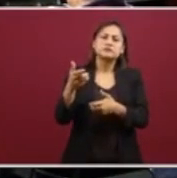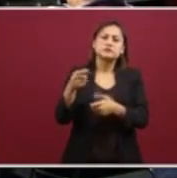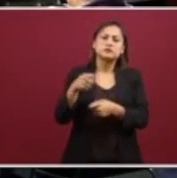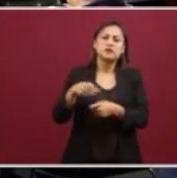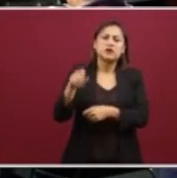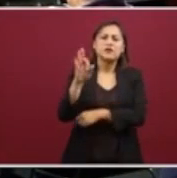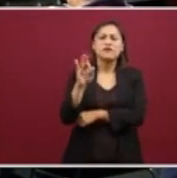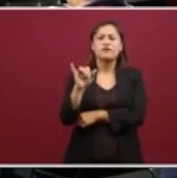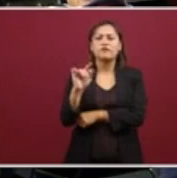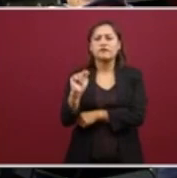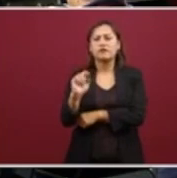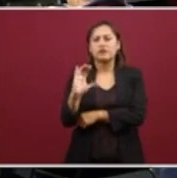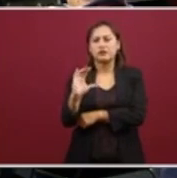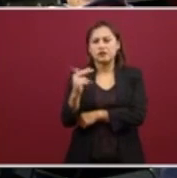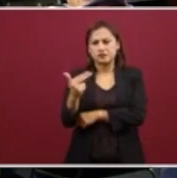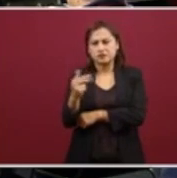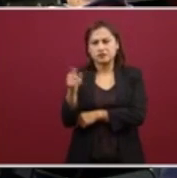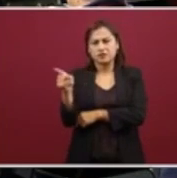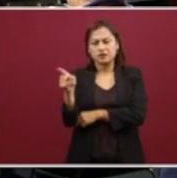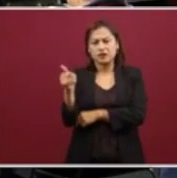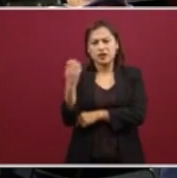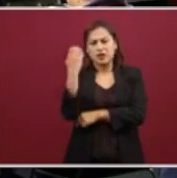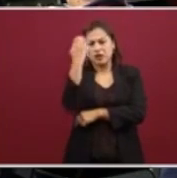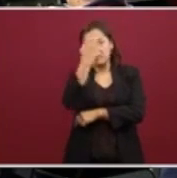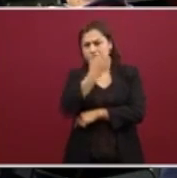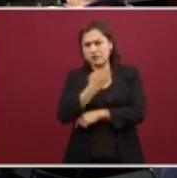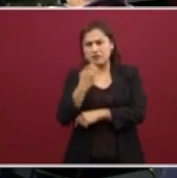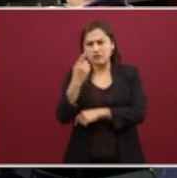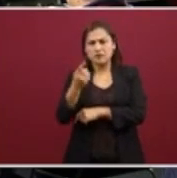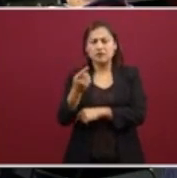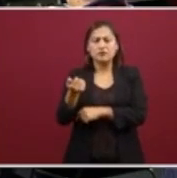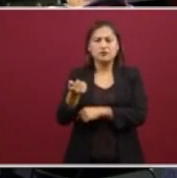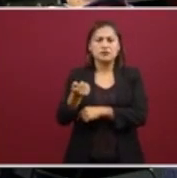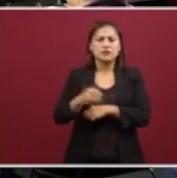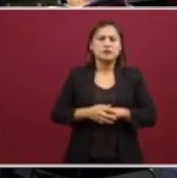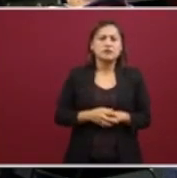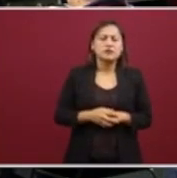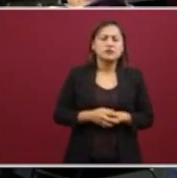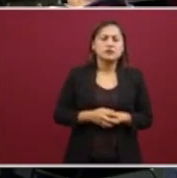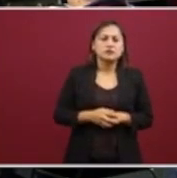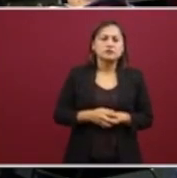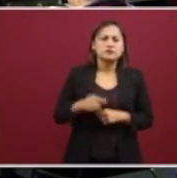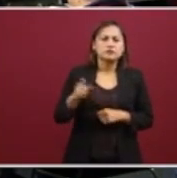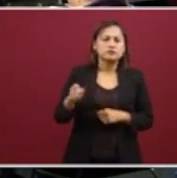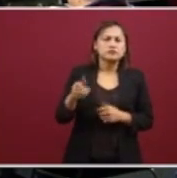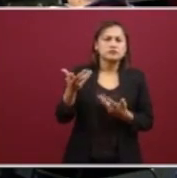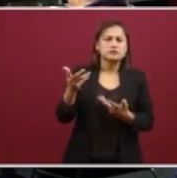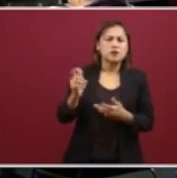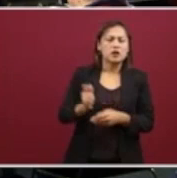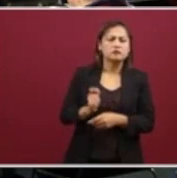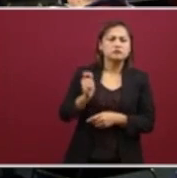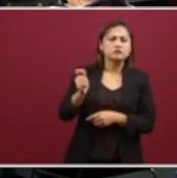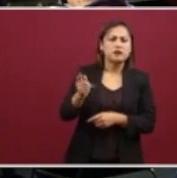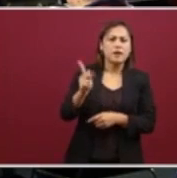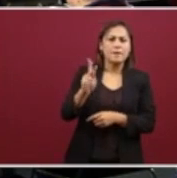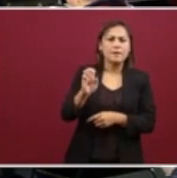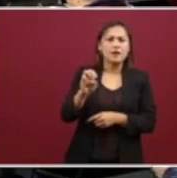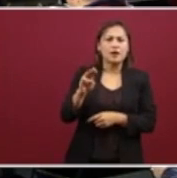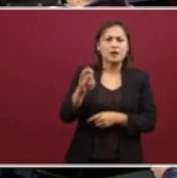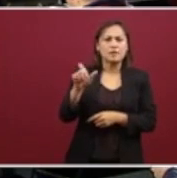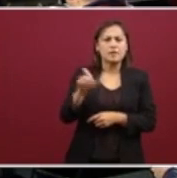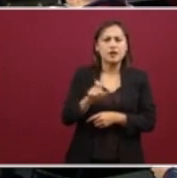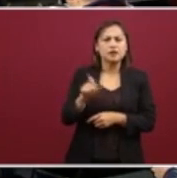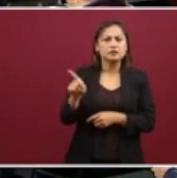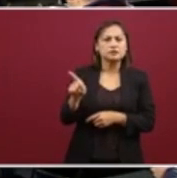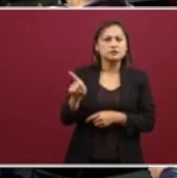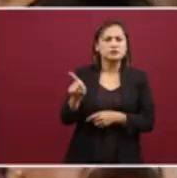Fitch, la calificación de deuda a basura para Pemex y